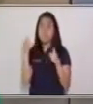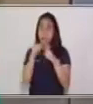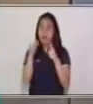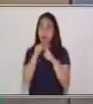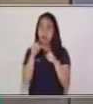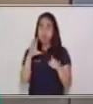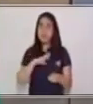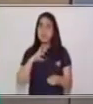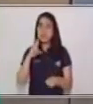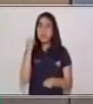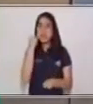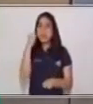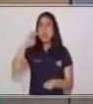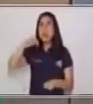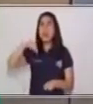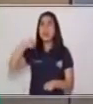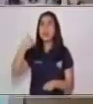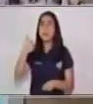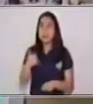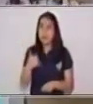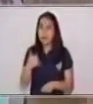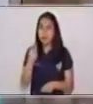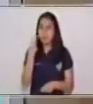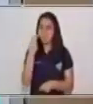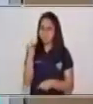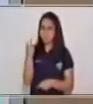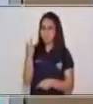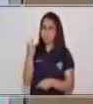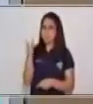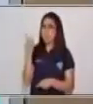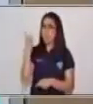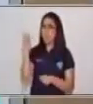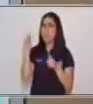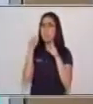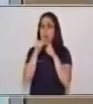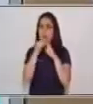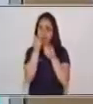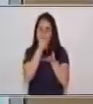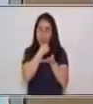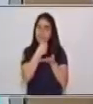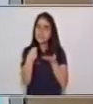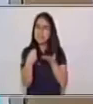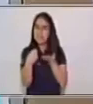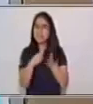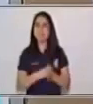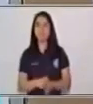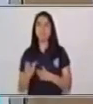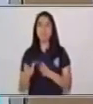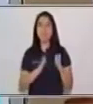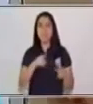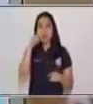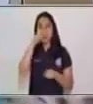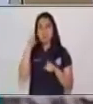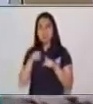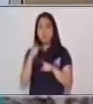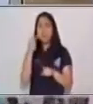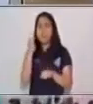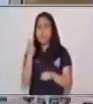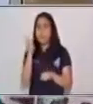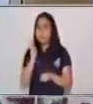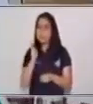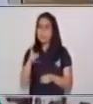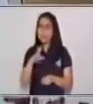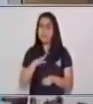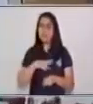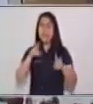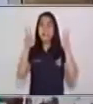es que tiene un título, Marinerito. Y luego tiene verso. Verso es cada